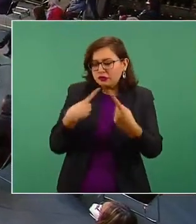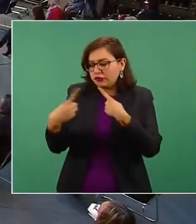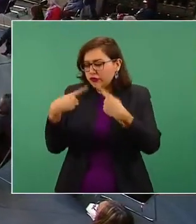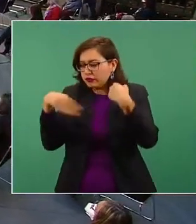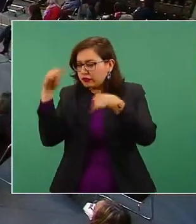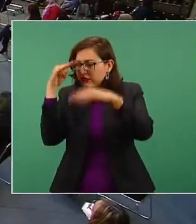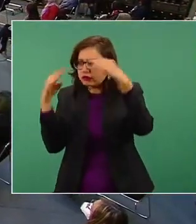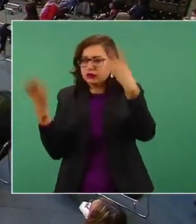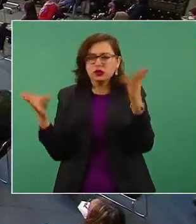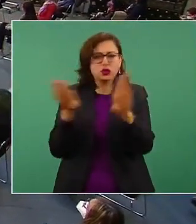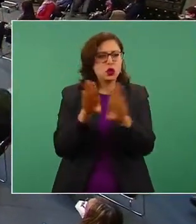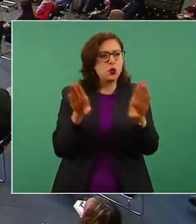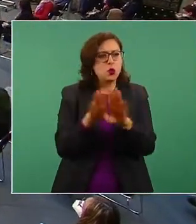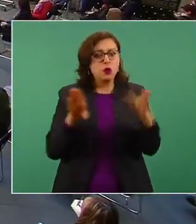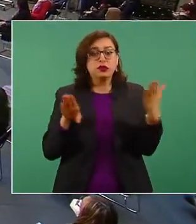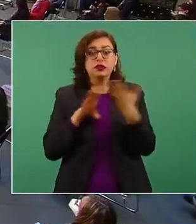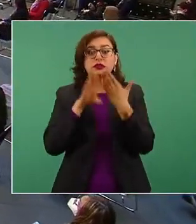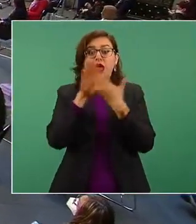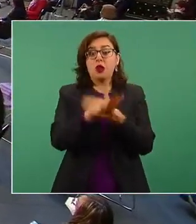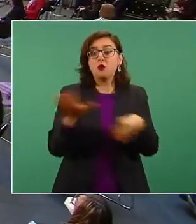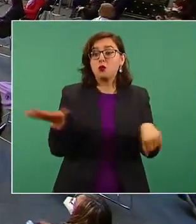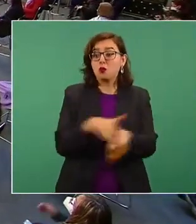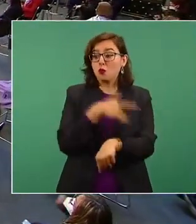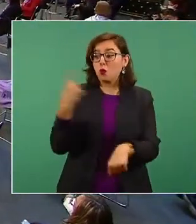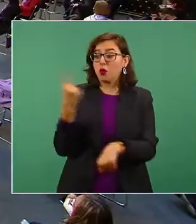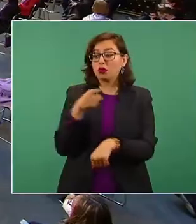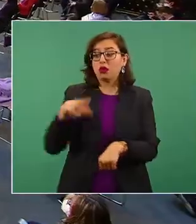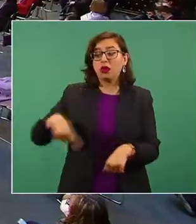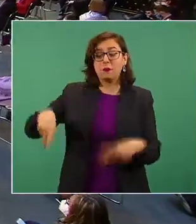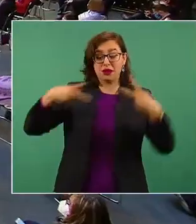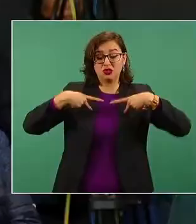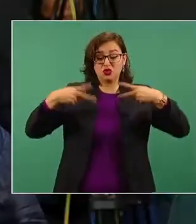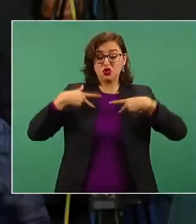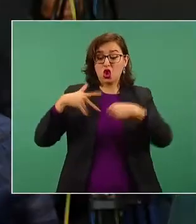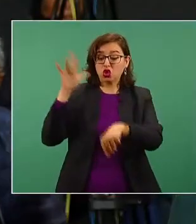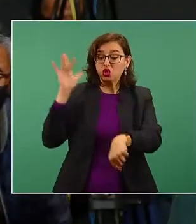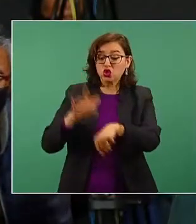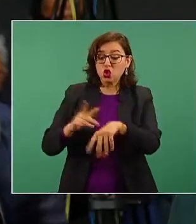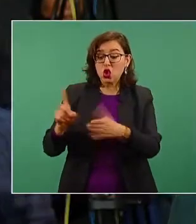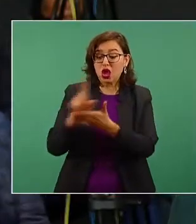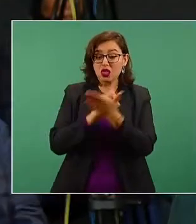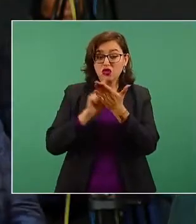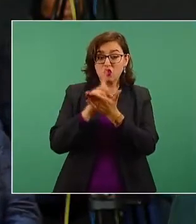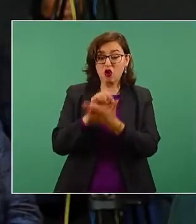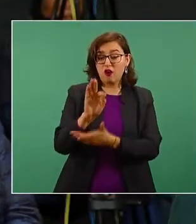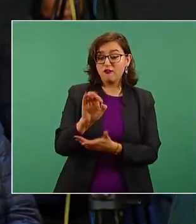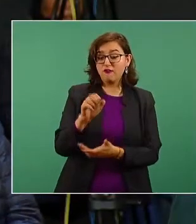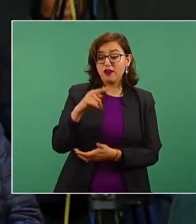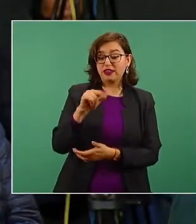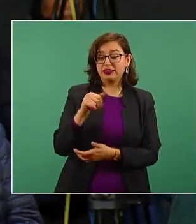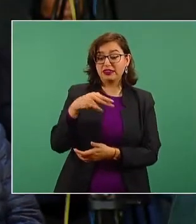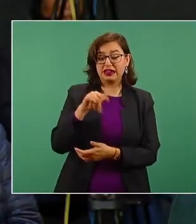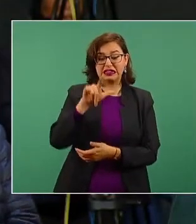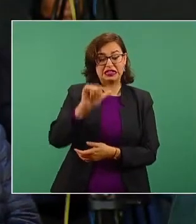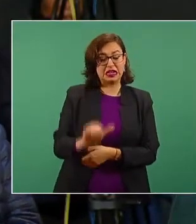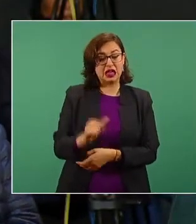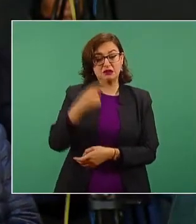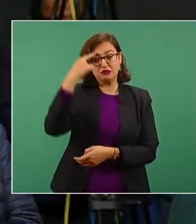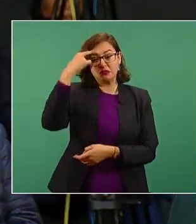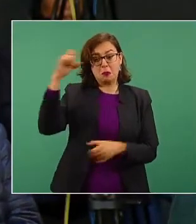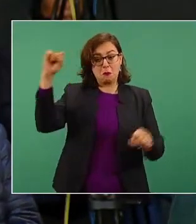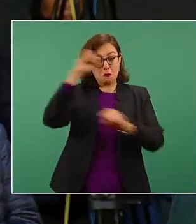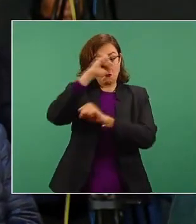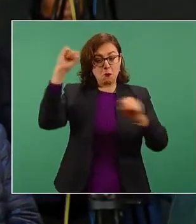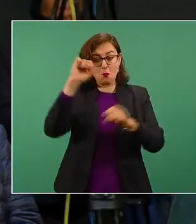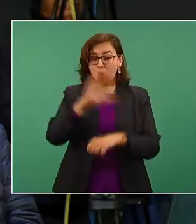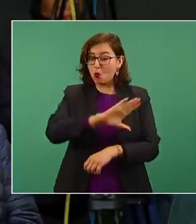es clínicamente le llaman tórax leñoso, es fulminante el uso de esta droga, es fulminante la muerte